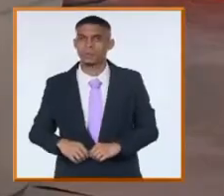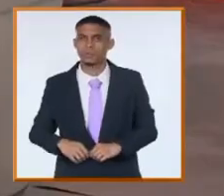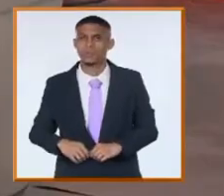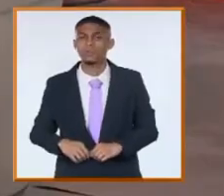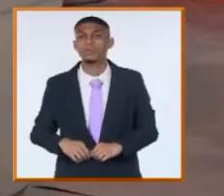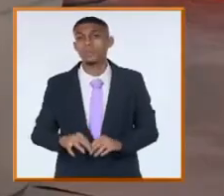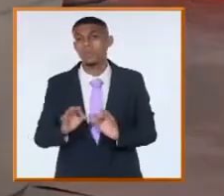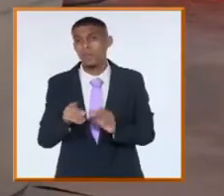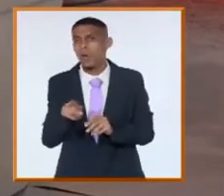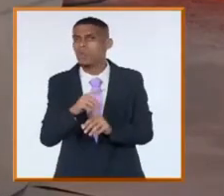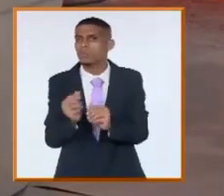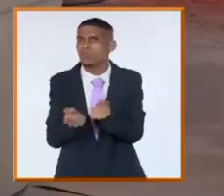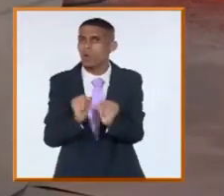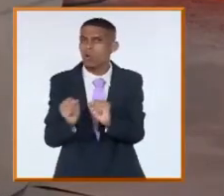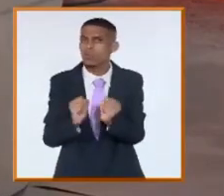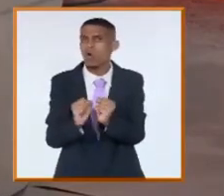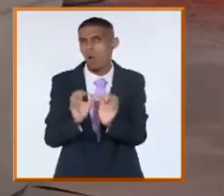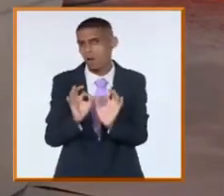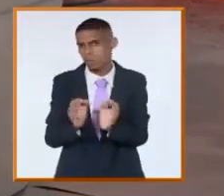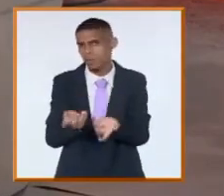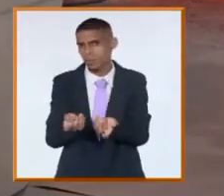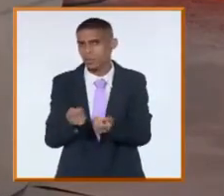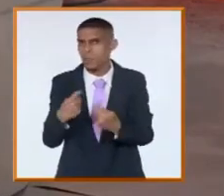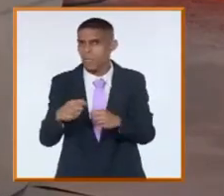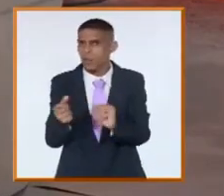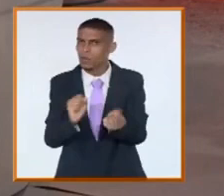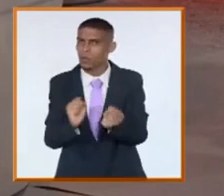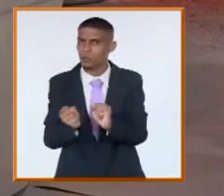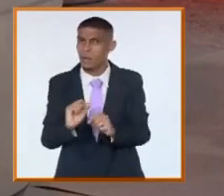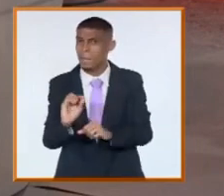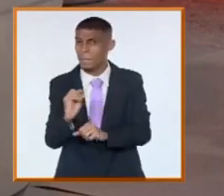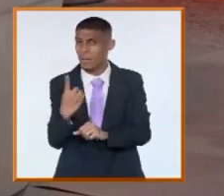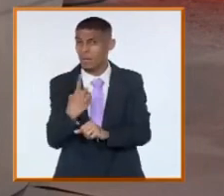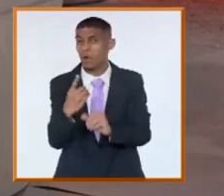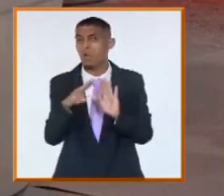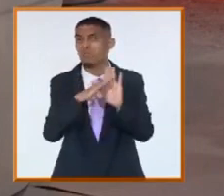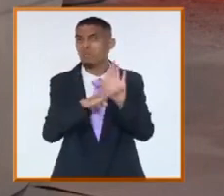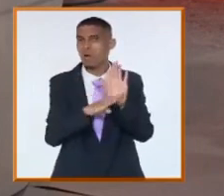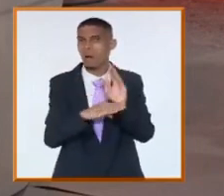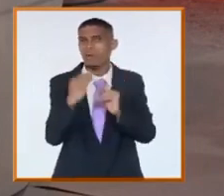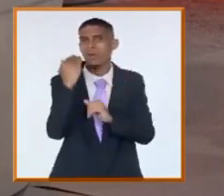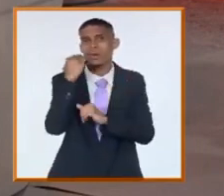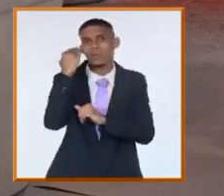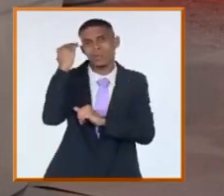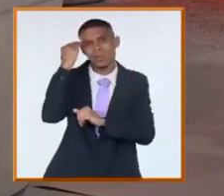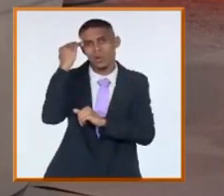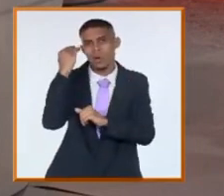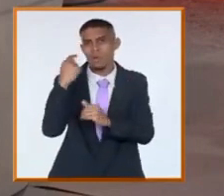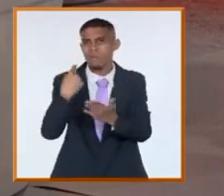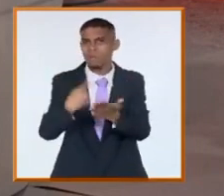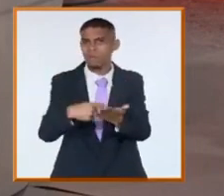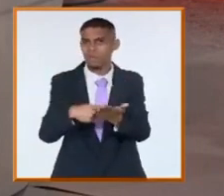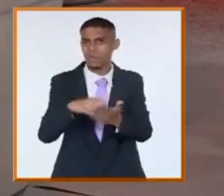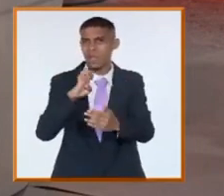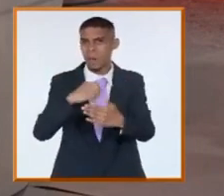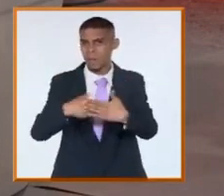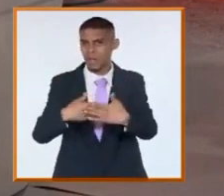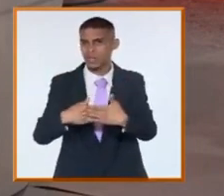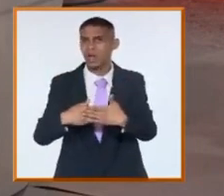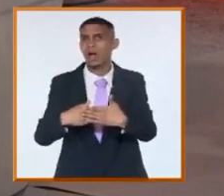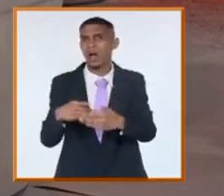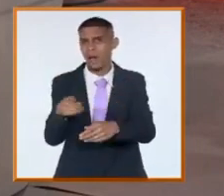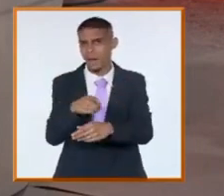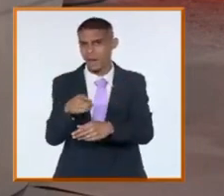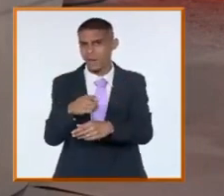nosotros primero tenemos programa de capacitación de los inversionistas segundo tenemos